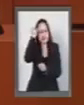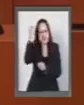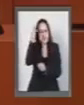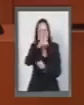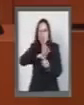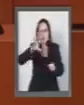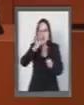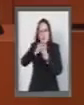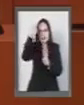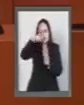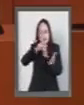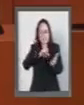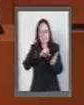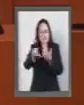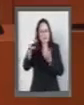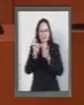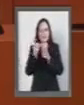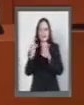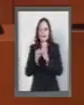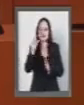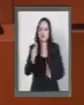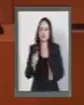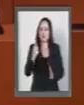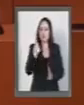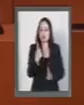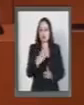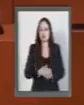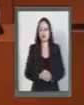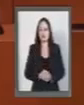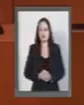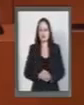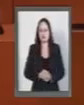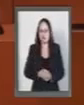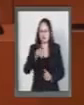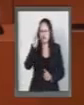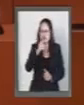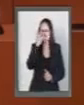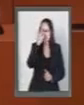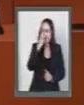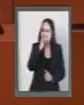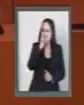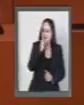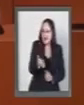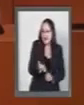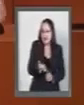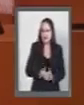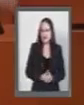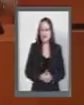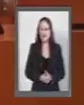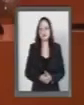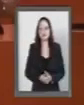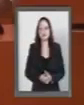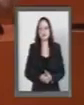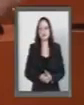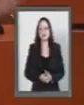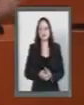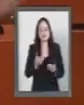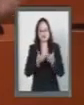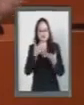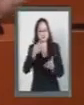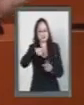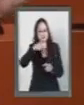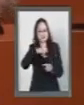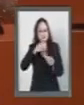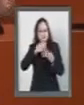para vetar el 81. ¡Qué poca seriedad! Por lo tanto, las holdings no